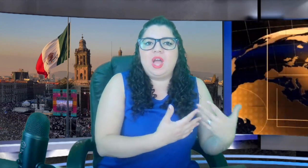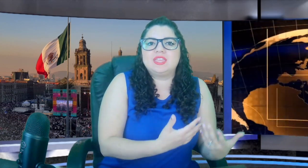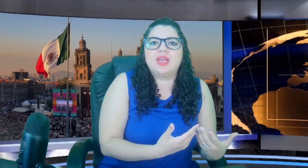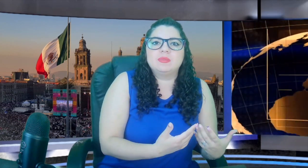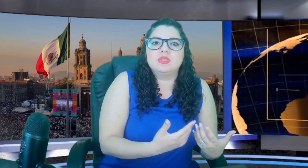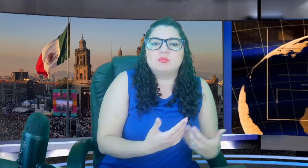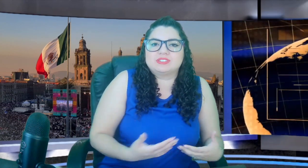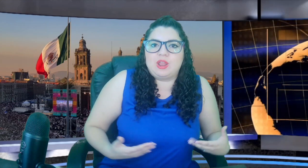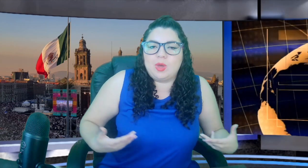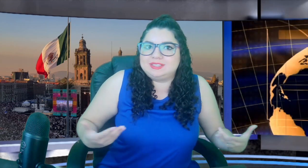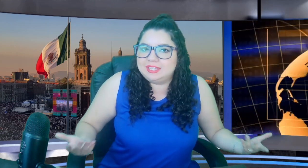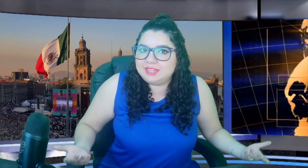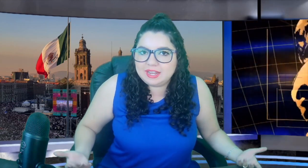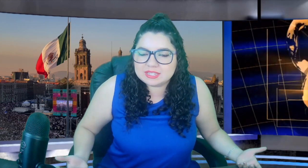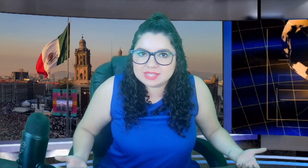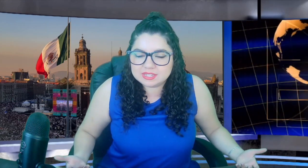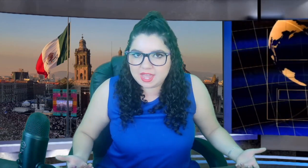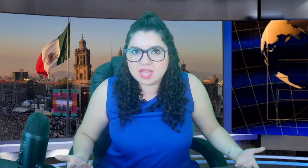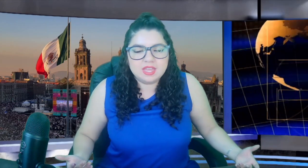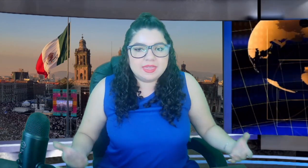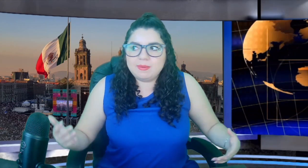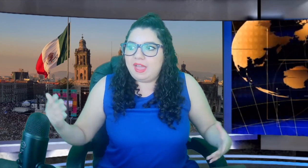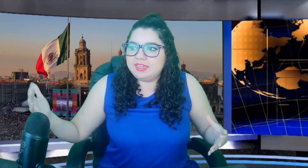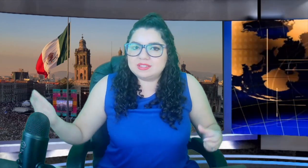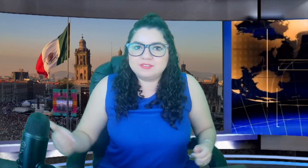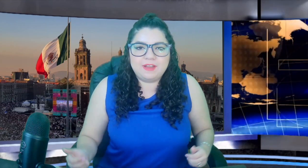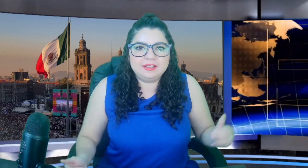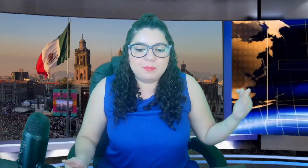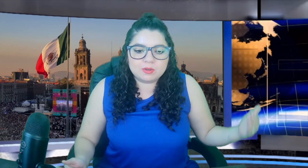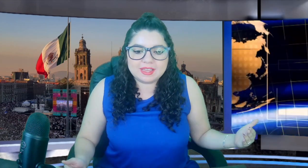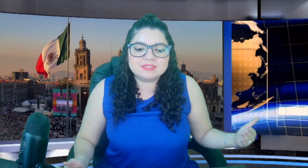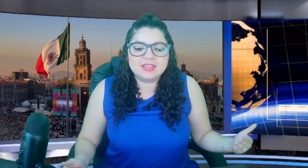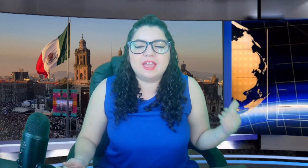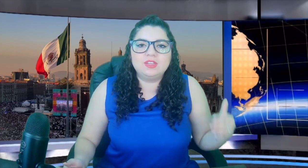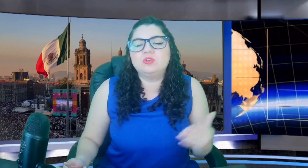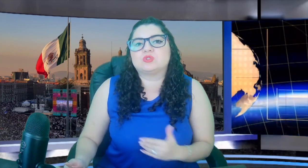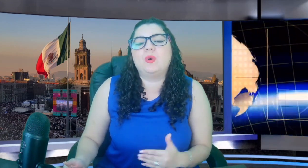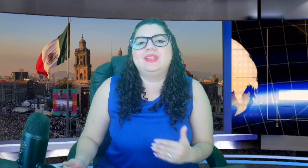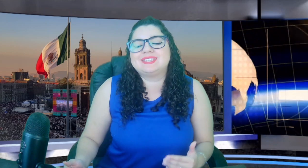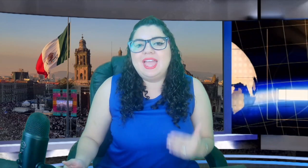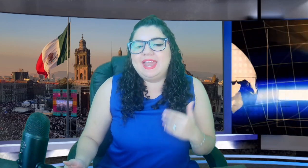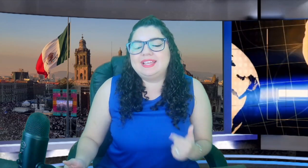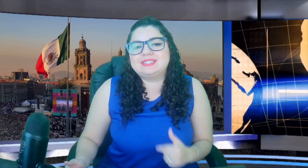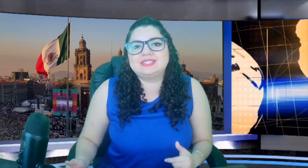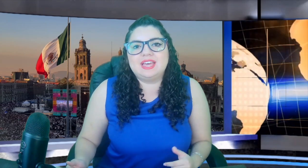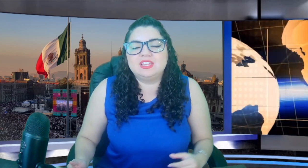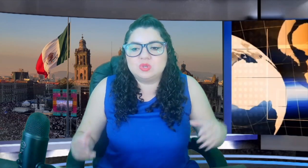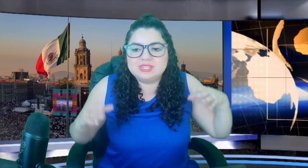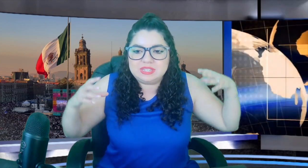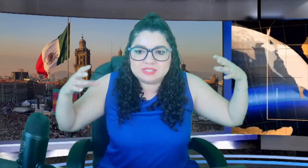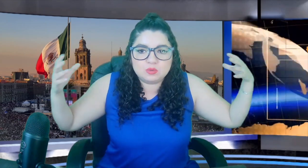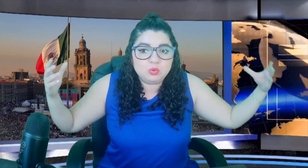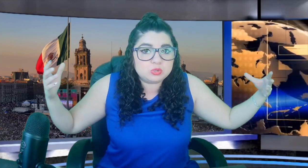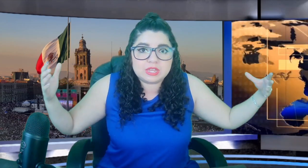pasando allá, pues que lo atiendan desde allá. Que vean qué hace falta, por qué están cayendo los jóvenes en estas